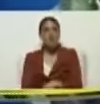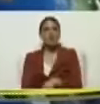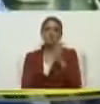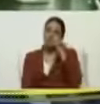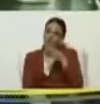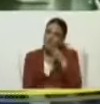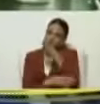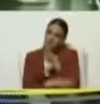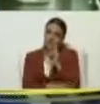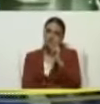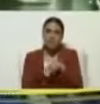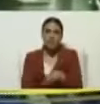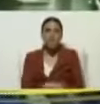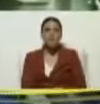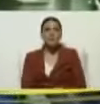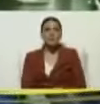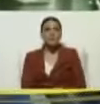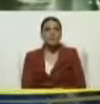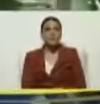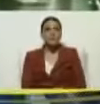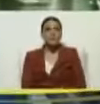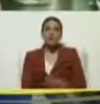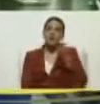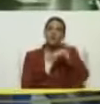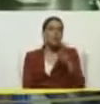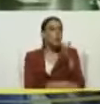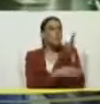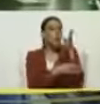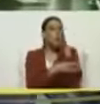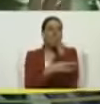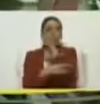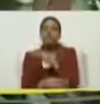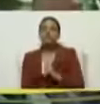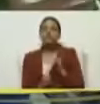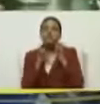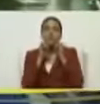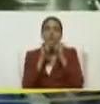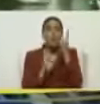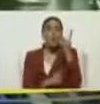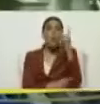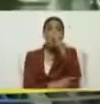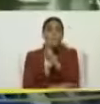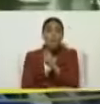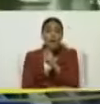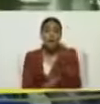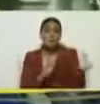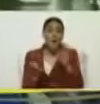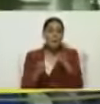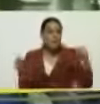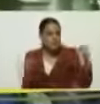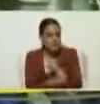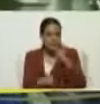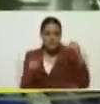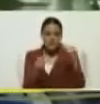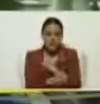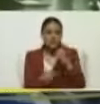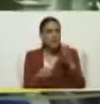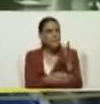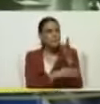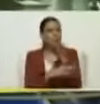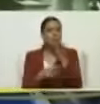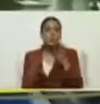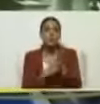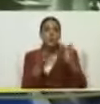Barinas, al Pao. Hemos ido a muchos pueblos en un mes y unos 4 días de trabajo en este Ministerio de las